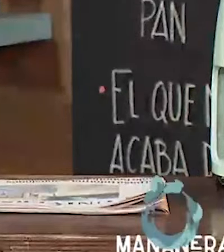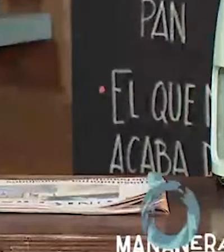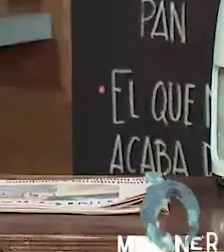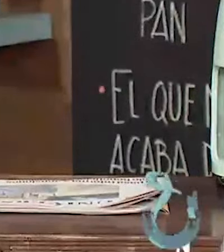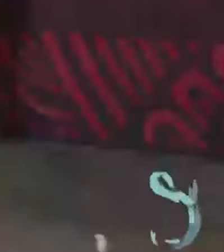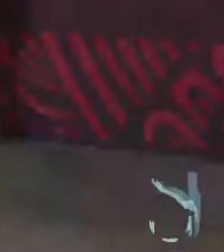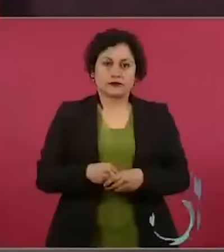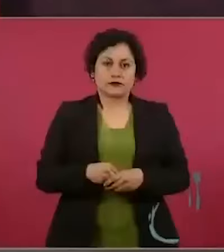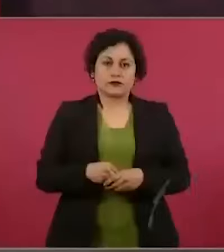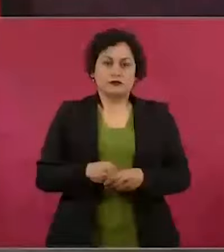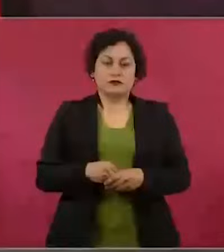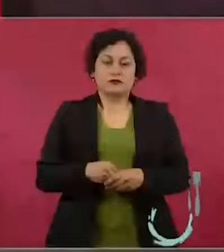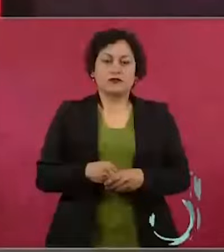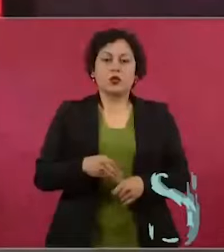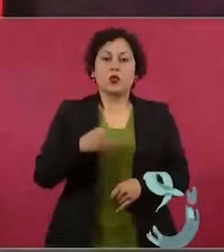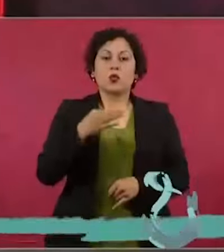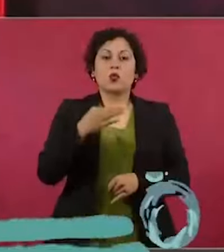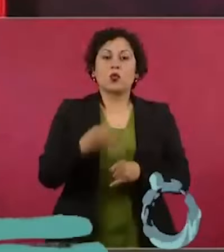inglés.